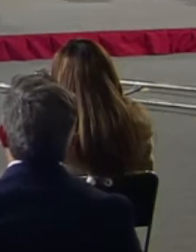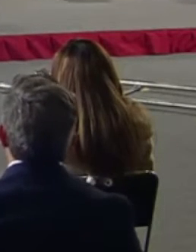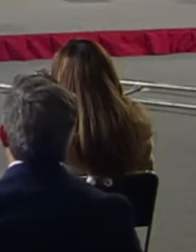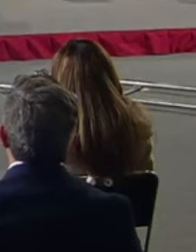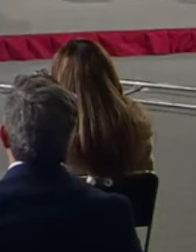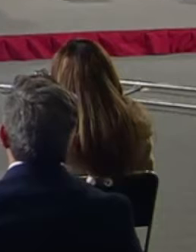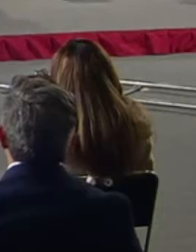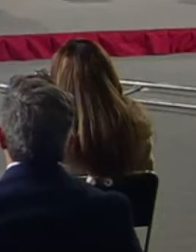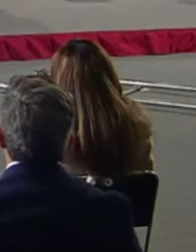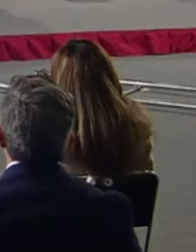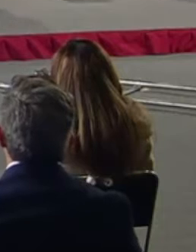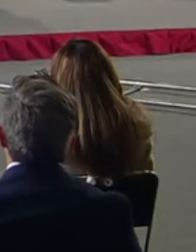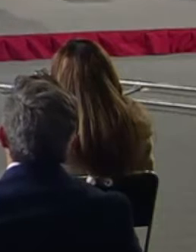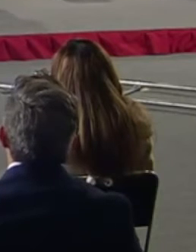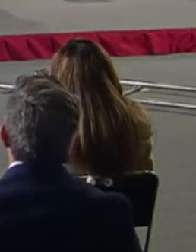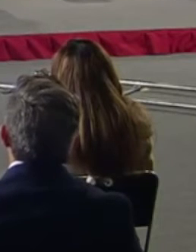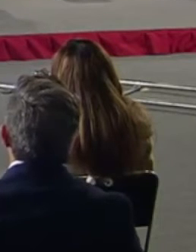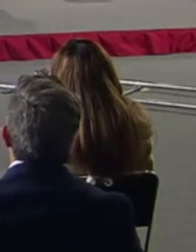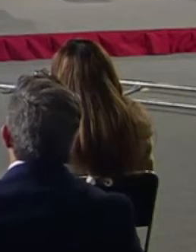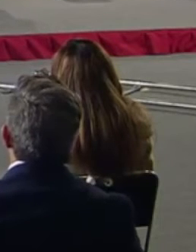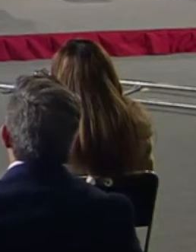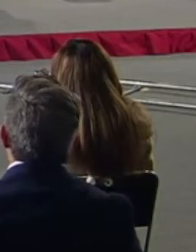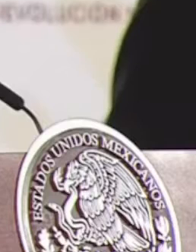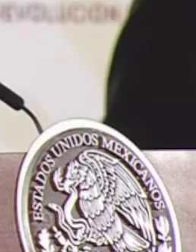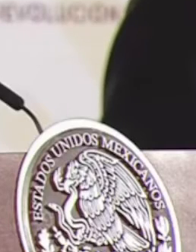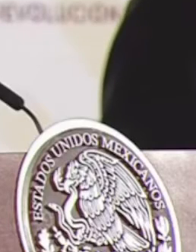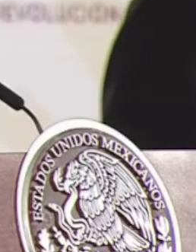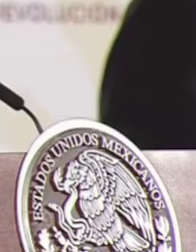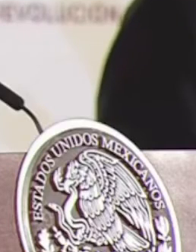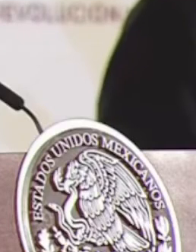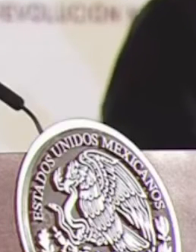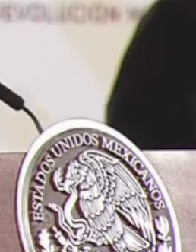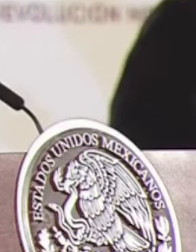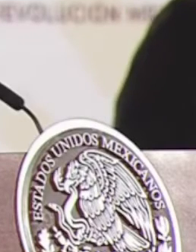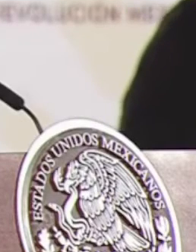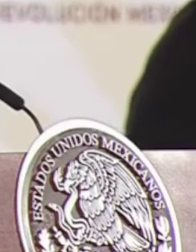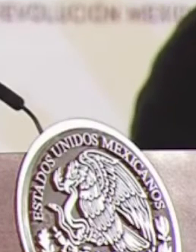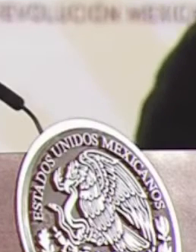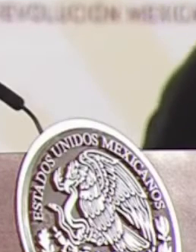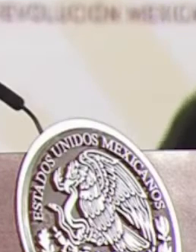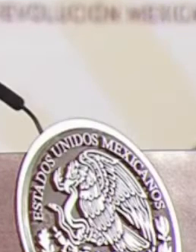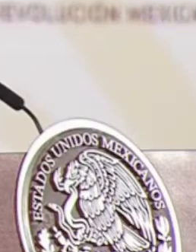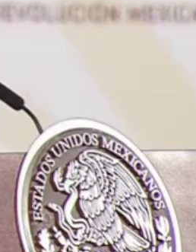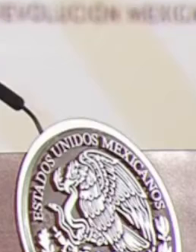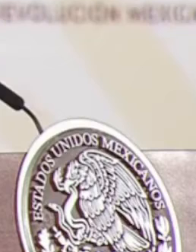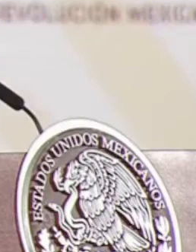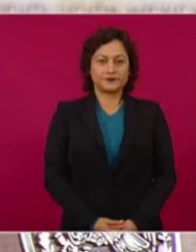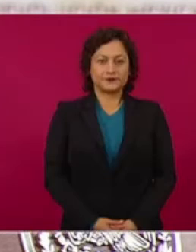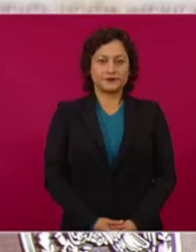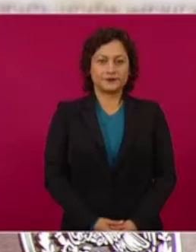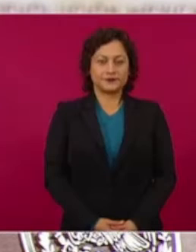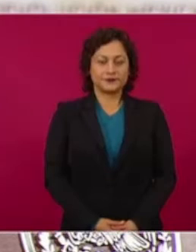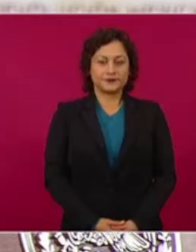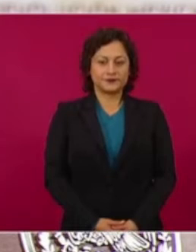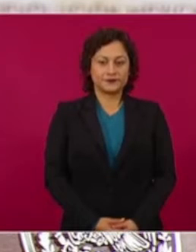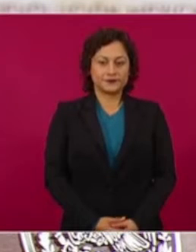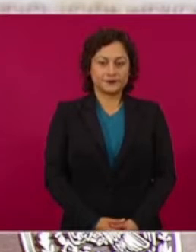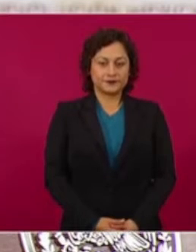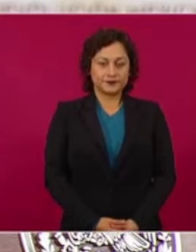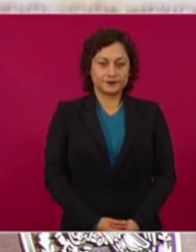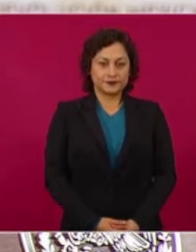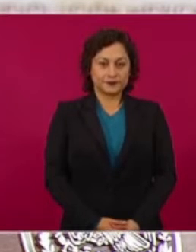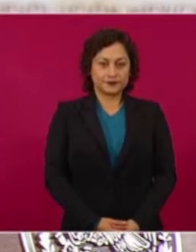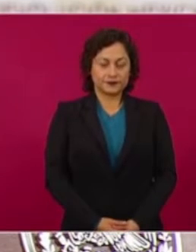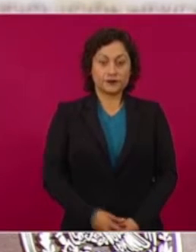a informar sobre dos asuntos que consideramos importantes.